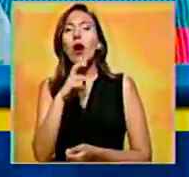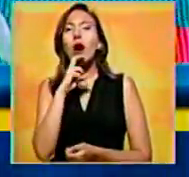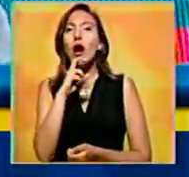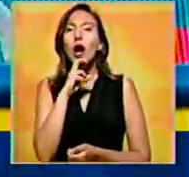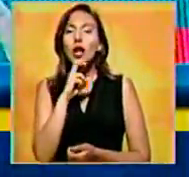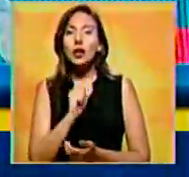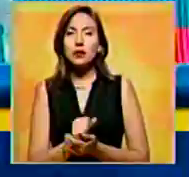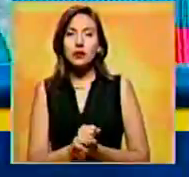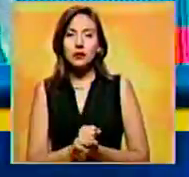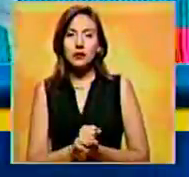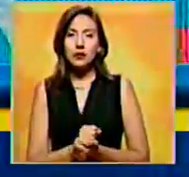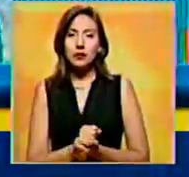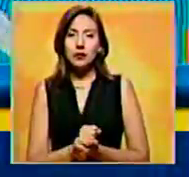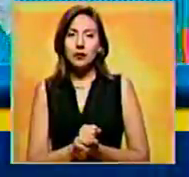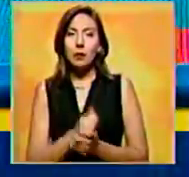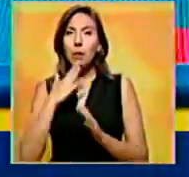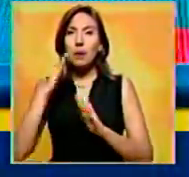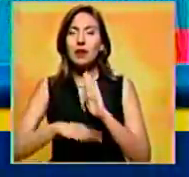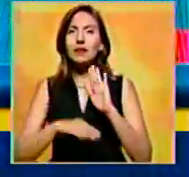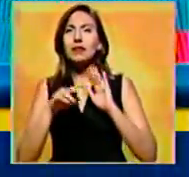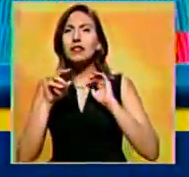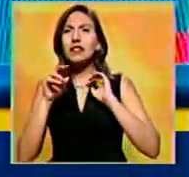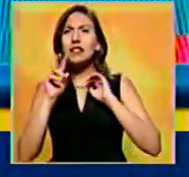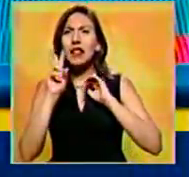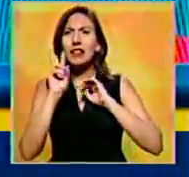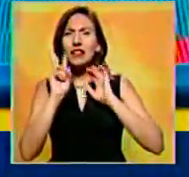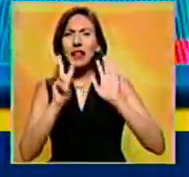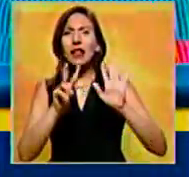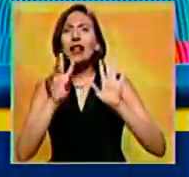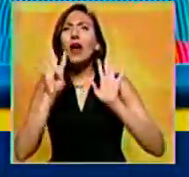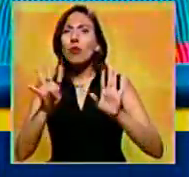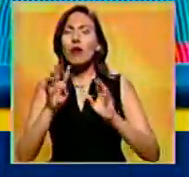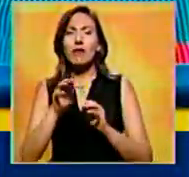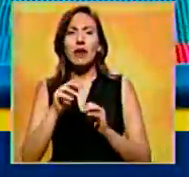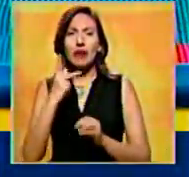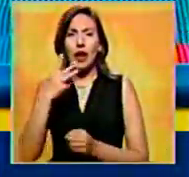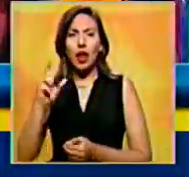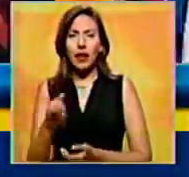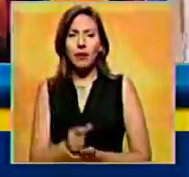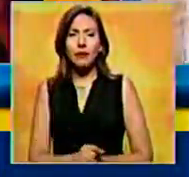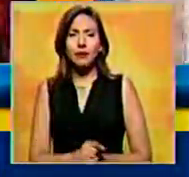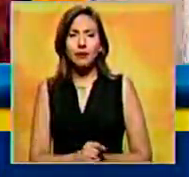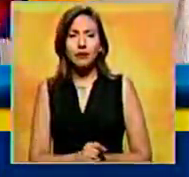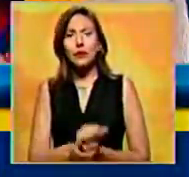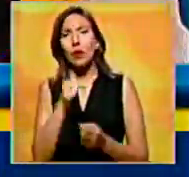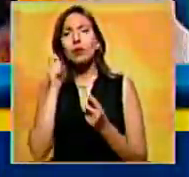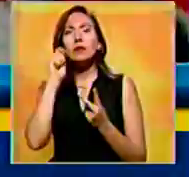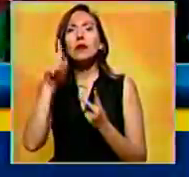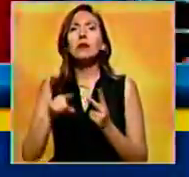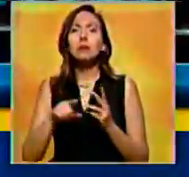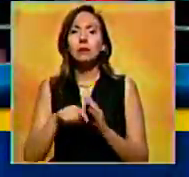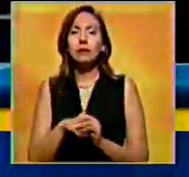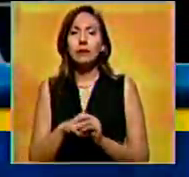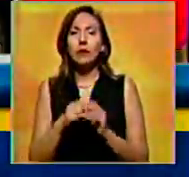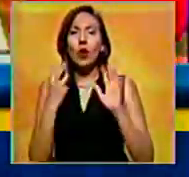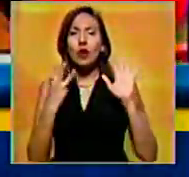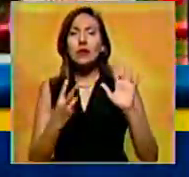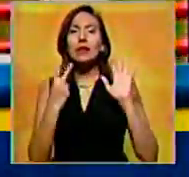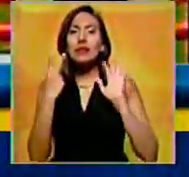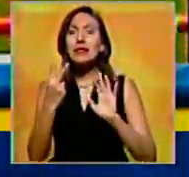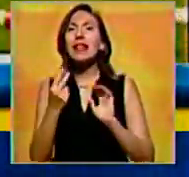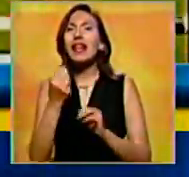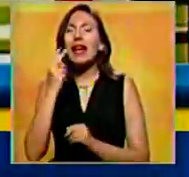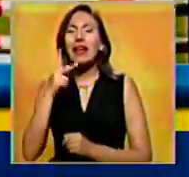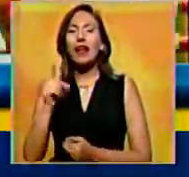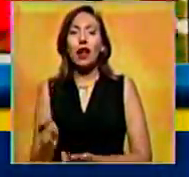categoría de los menos 79 kilogramos, 73 kilogramos. Carlos Rivero en menos 87 kilos y Juan Díaz en más de 87 kilogramos.